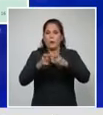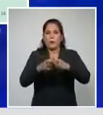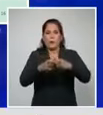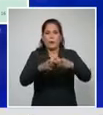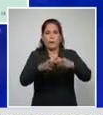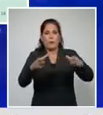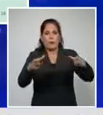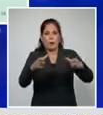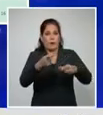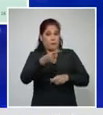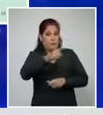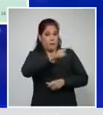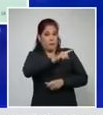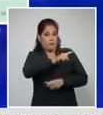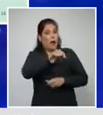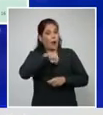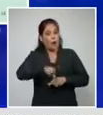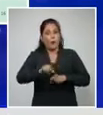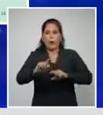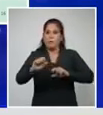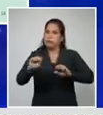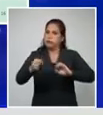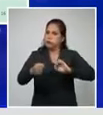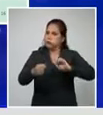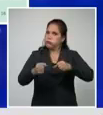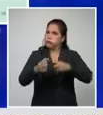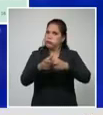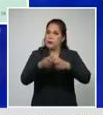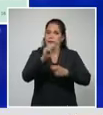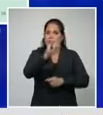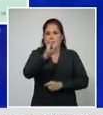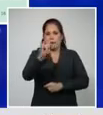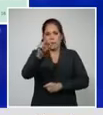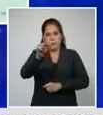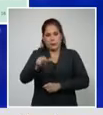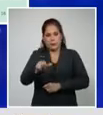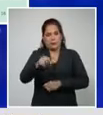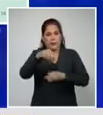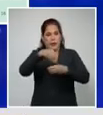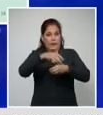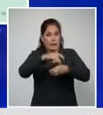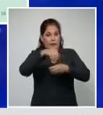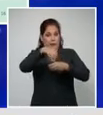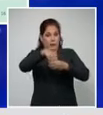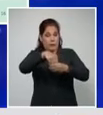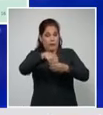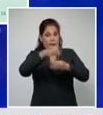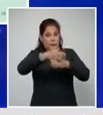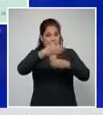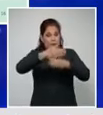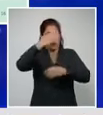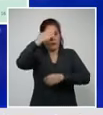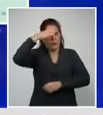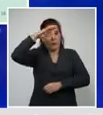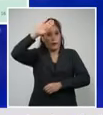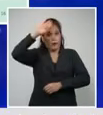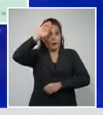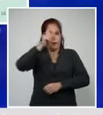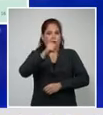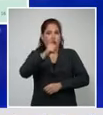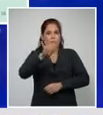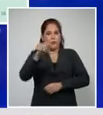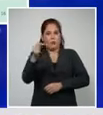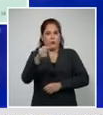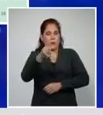últimos días. Ya ayer con 66 casos autóctonos, estamos hablando de 14 menos que